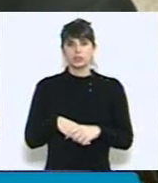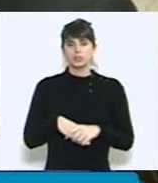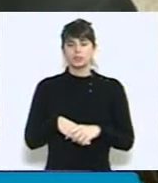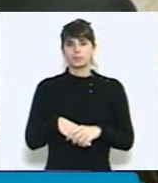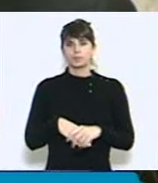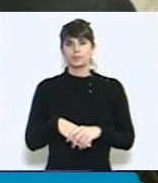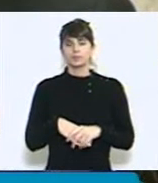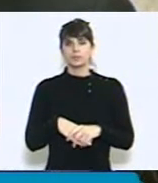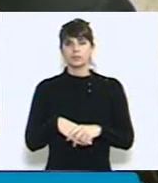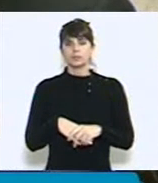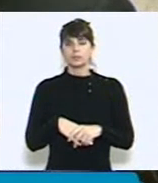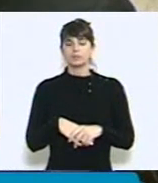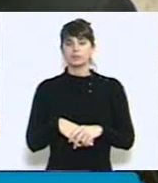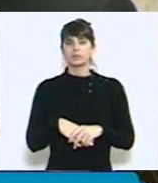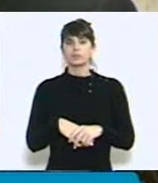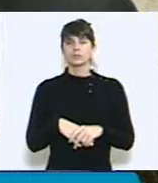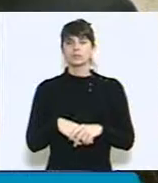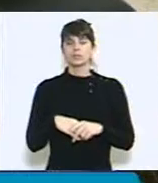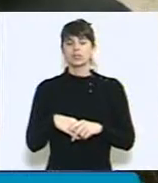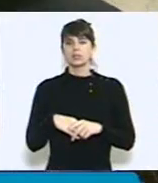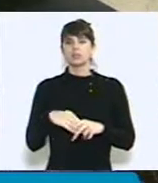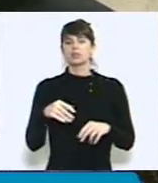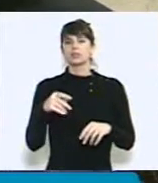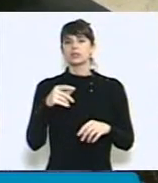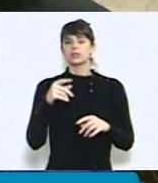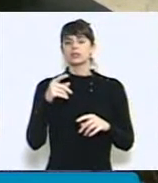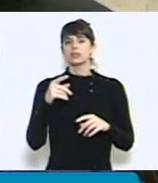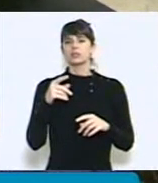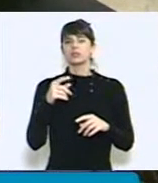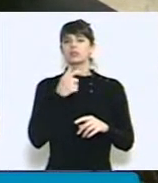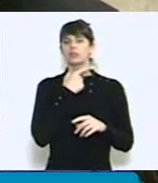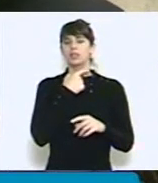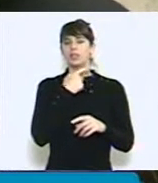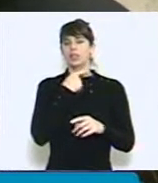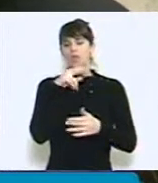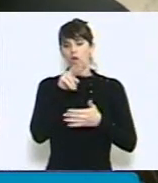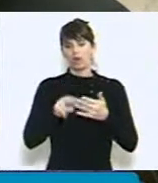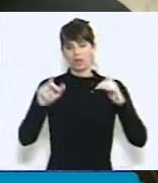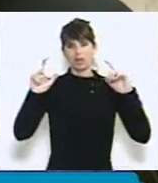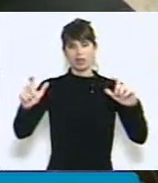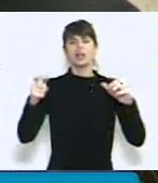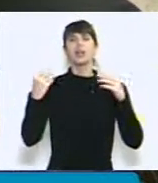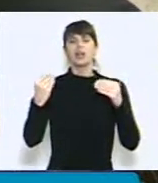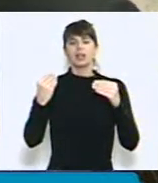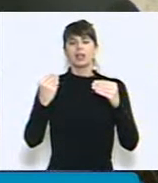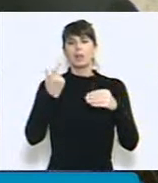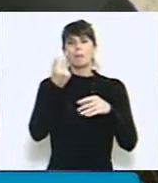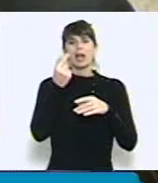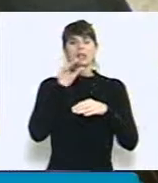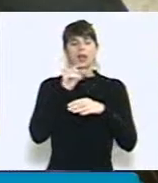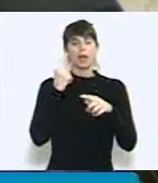reivindicar en un párrafo el origen de la asignación universal por